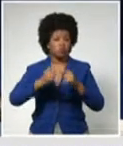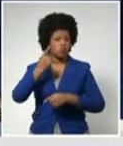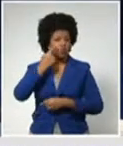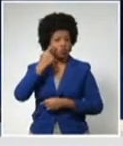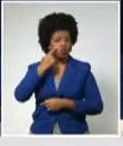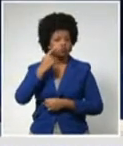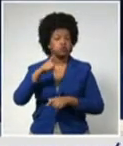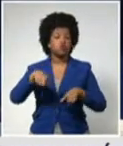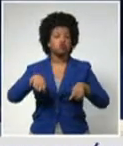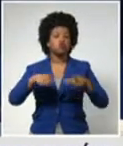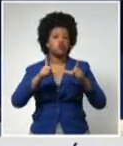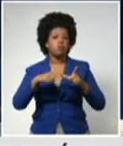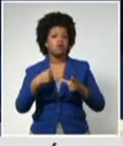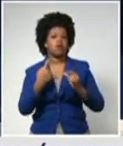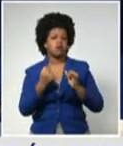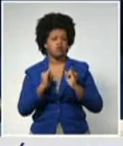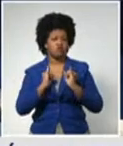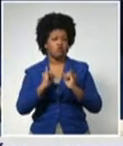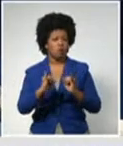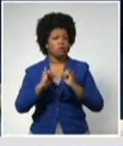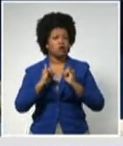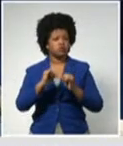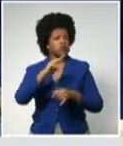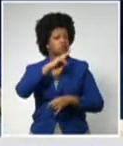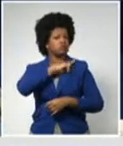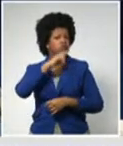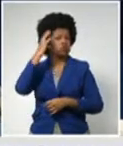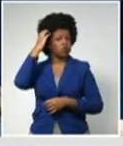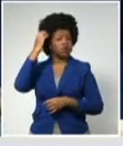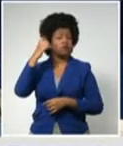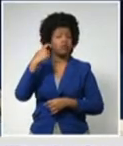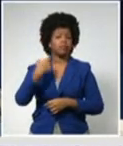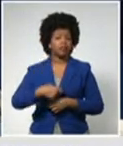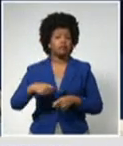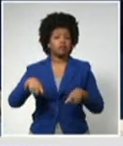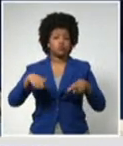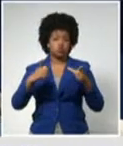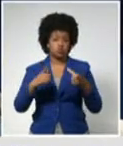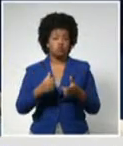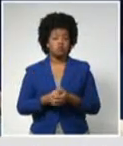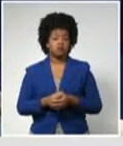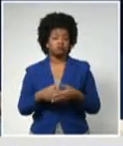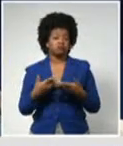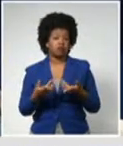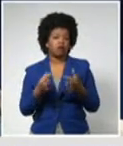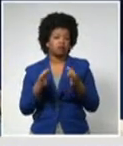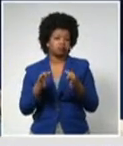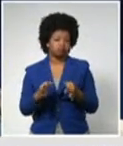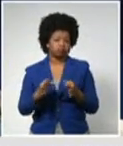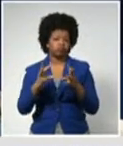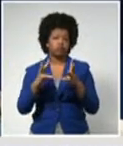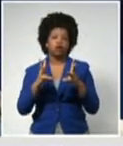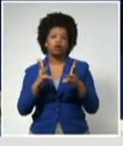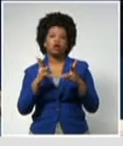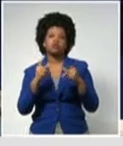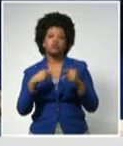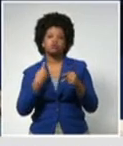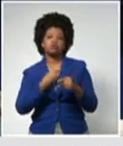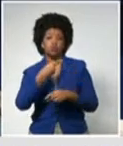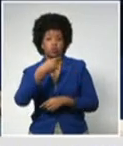se han hecho informaciones que se tienen que cumplimentar para que realmente estos resultados que estamos teniendo